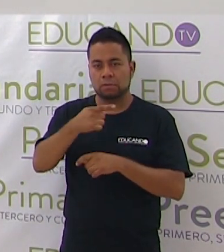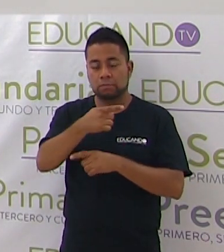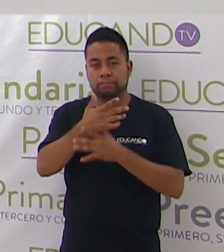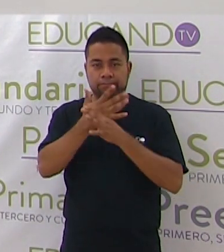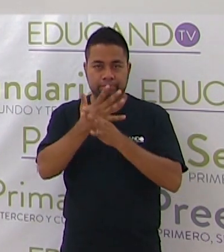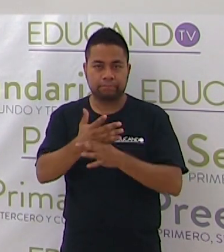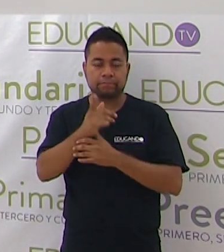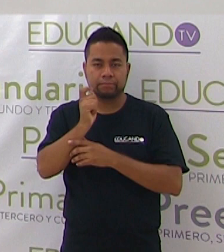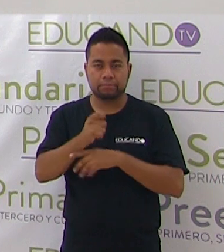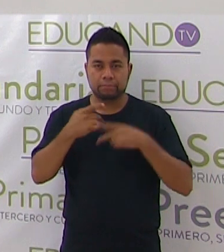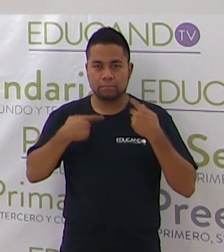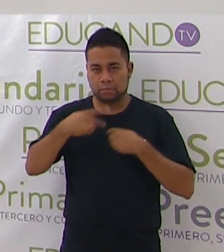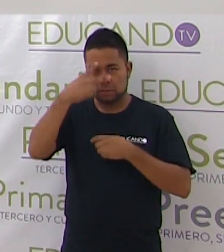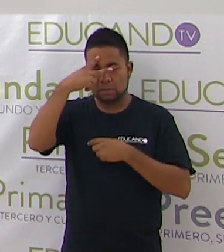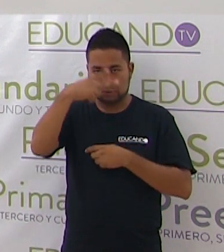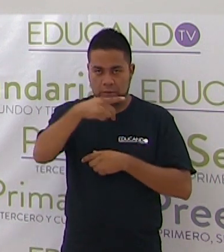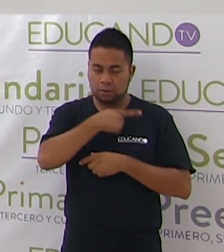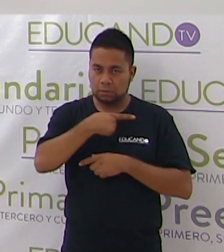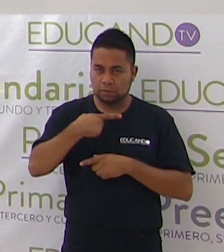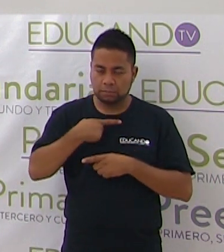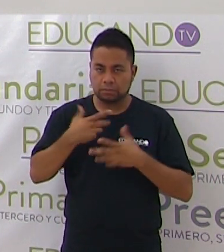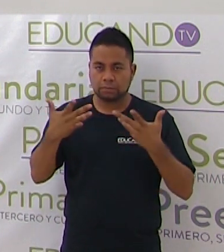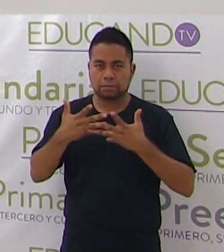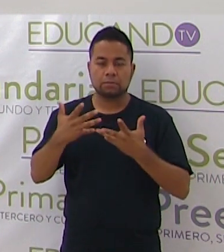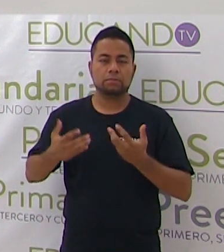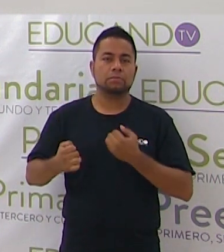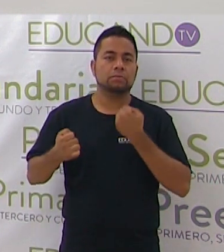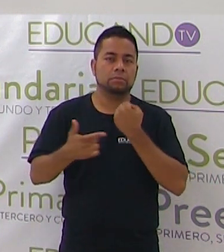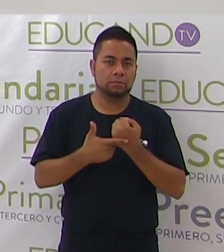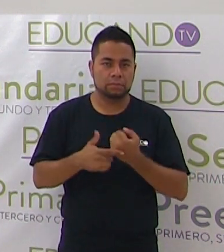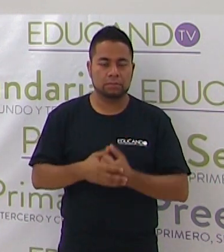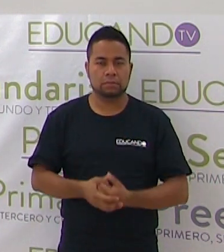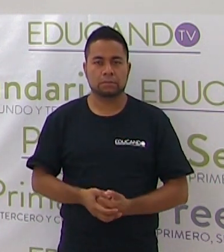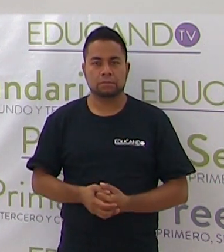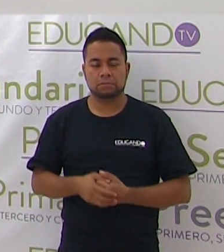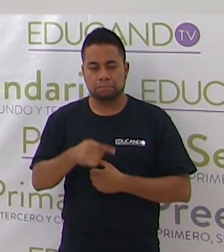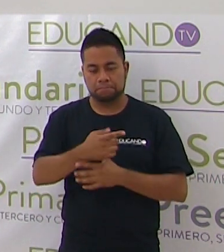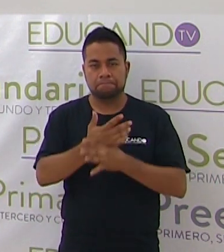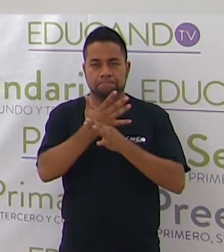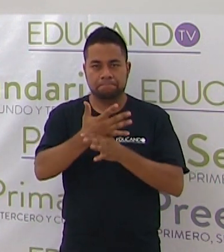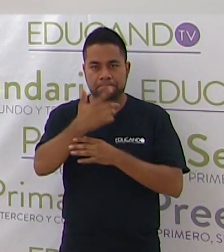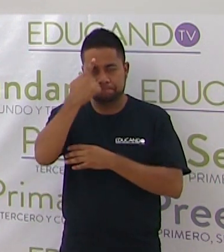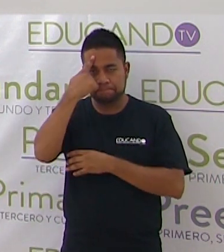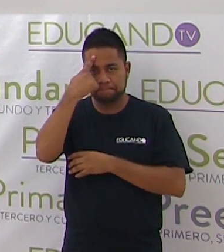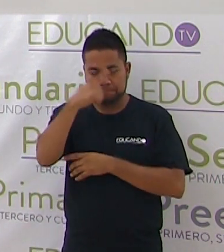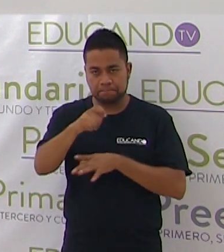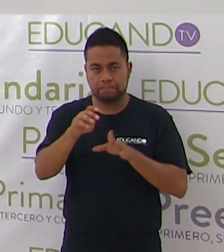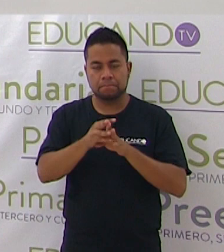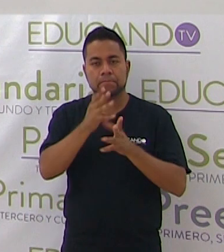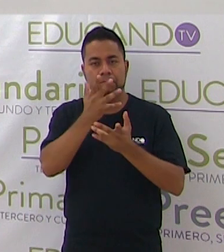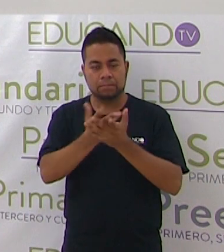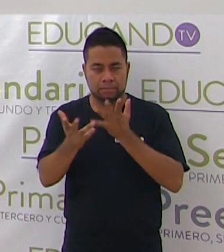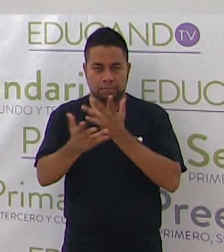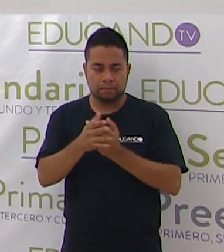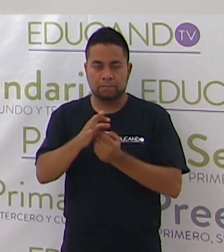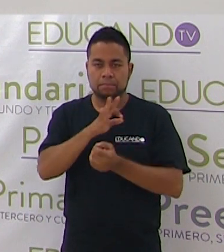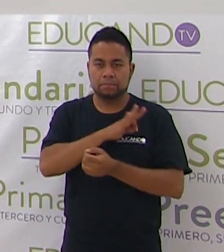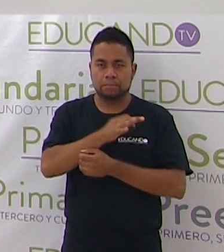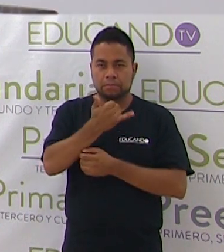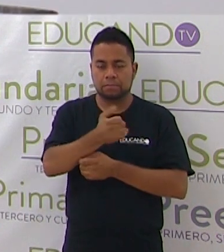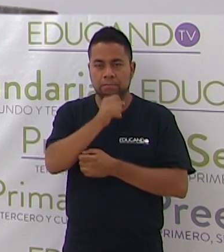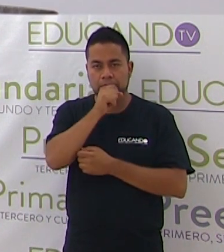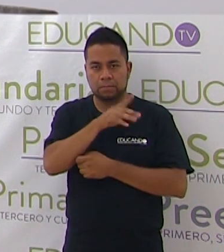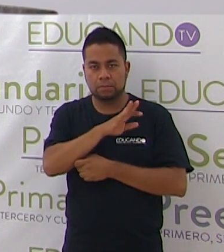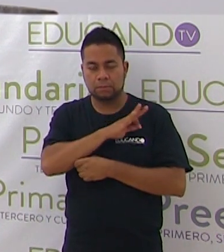dice, los mexicanos debemos hacer algo, nos está invitando a que tomemos acciones y ahí también